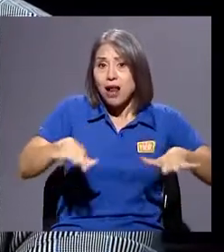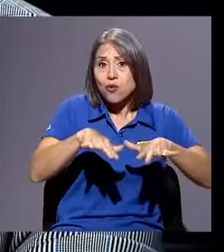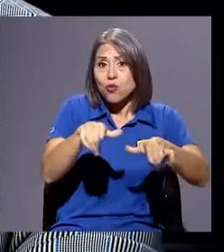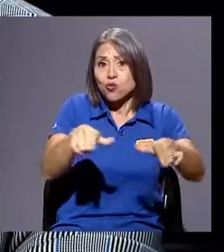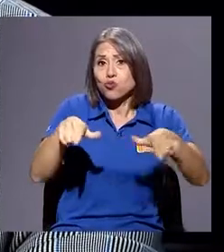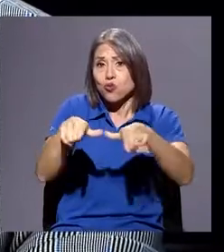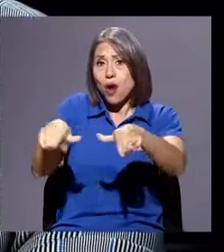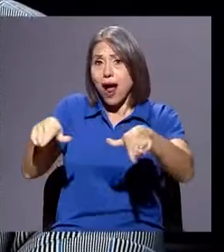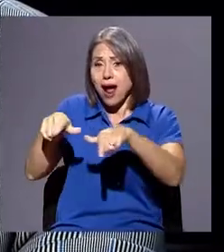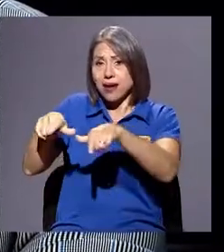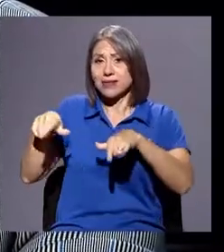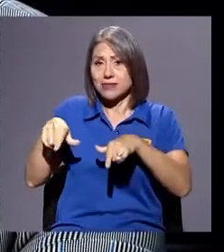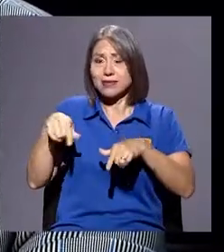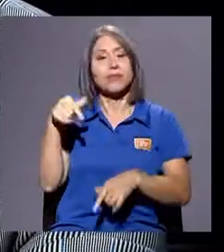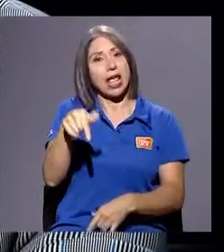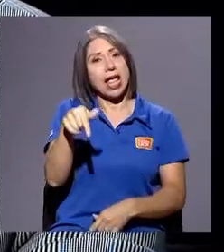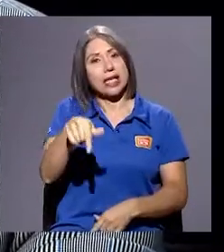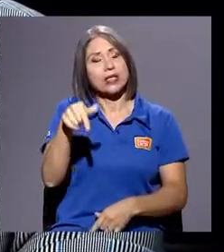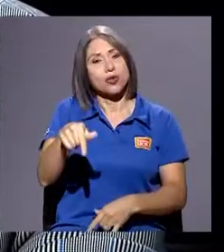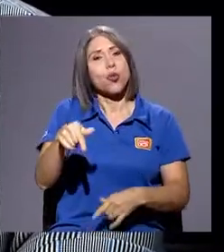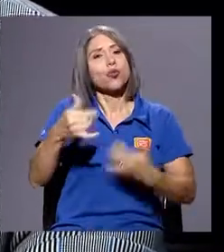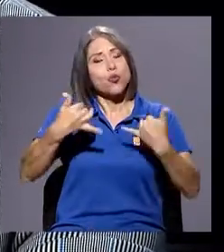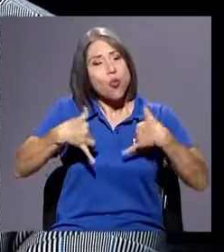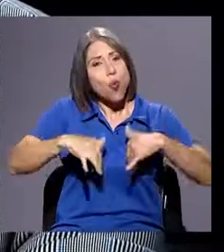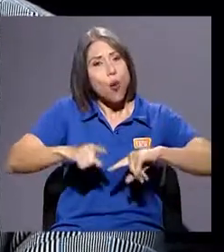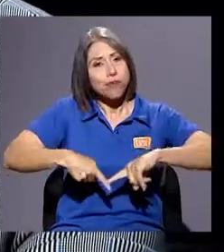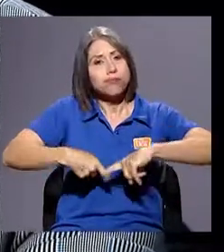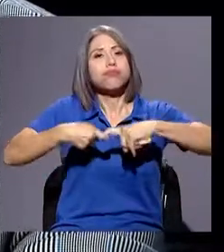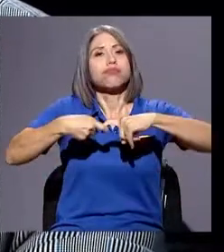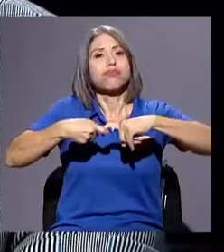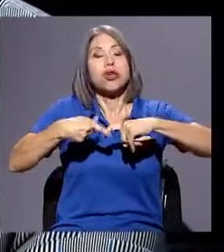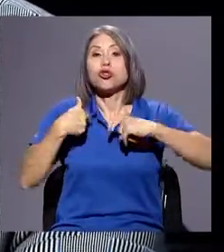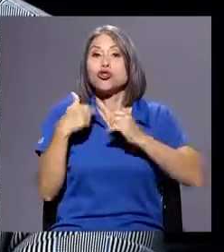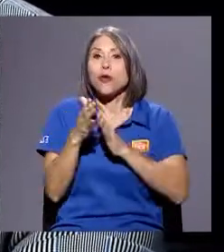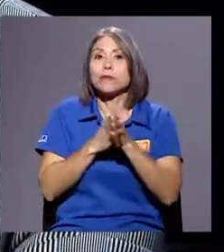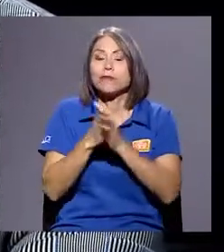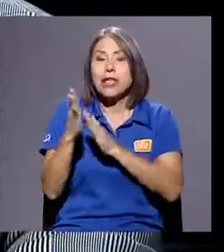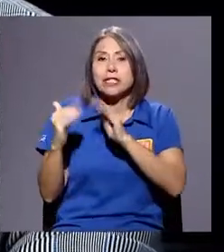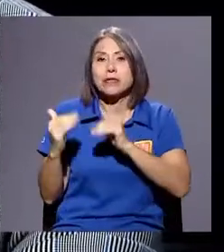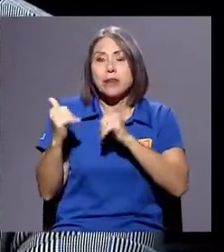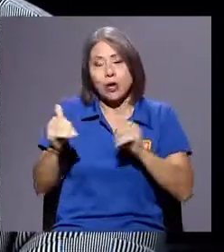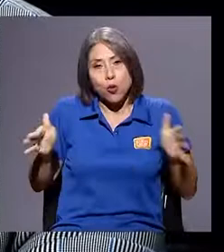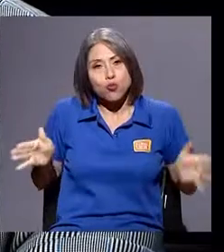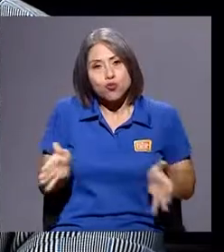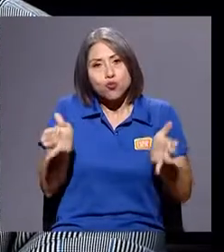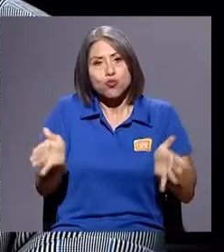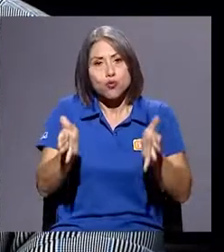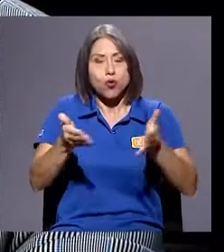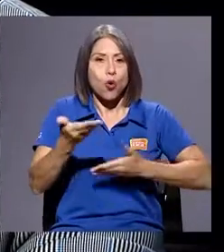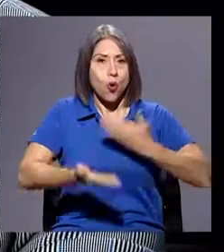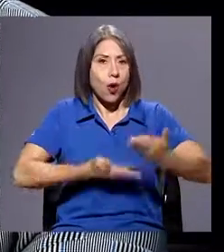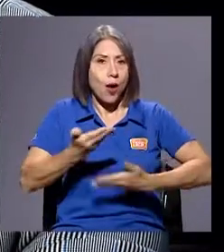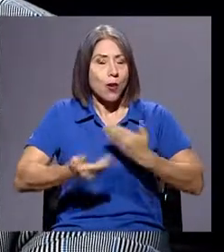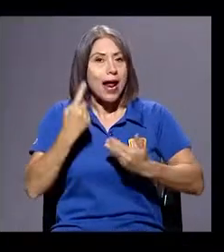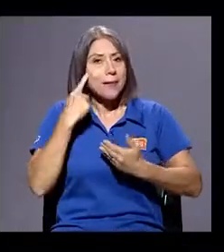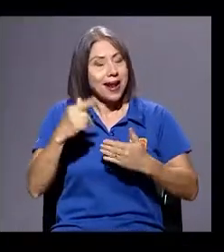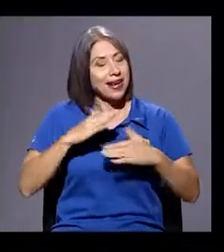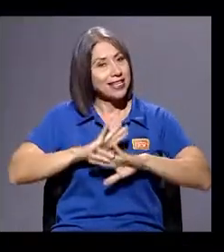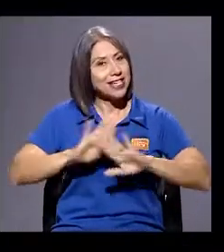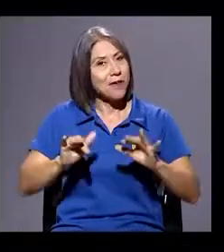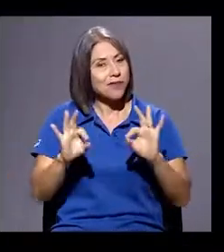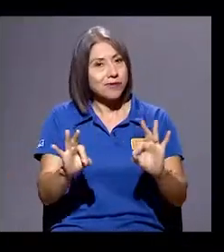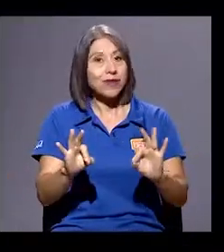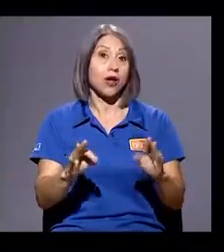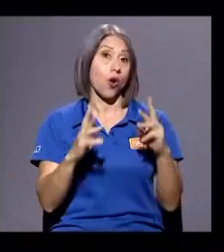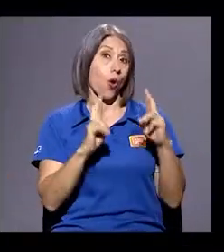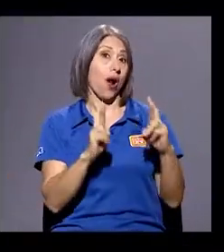que realmente están pendientes y espero poder también empujar y colaborar para que ello pase de esa lista. Ojalá le pongan más atención